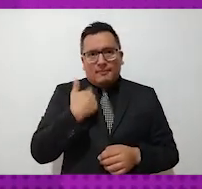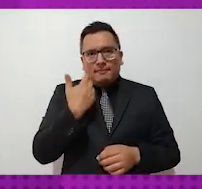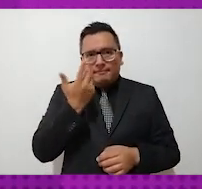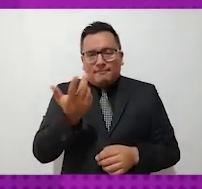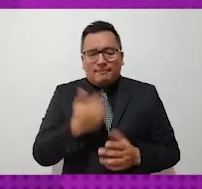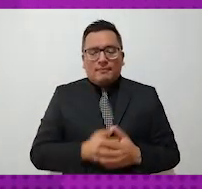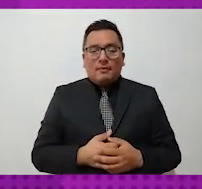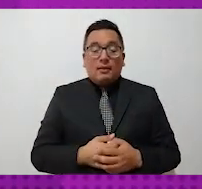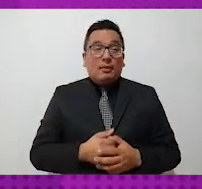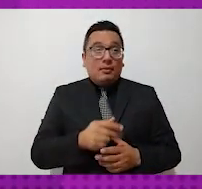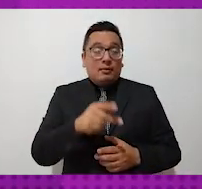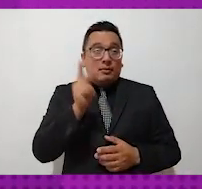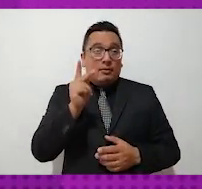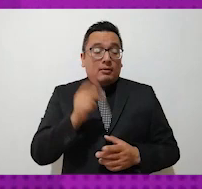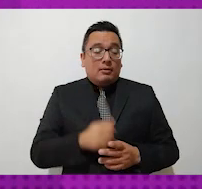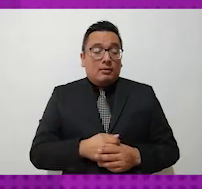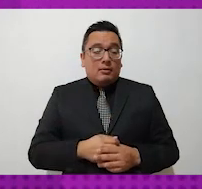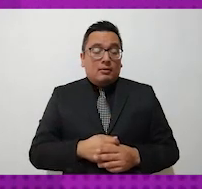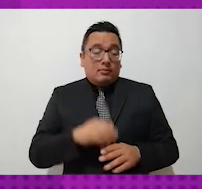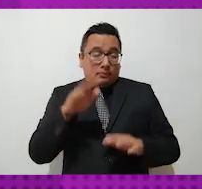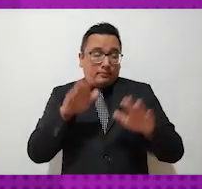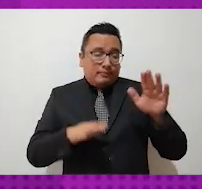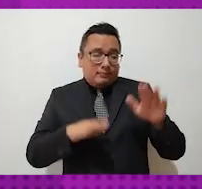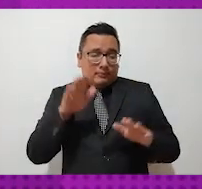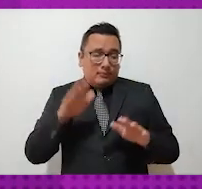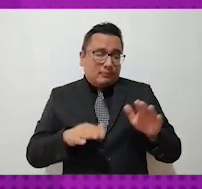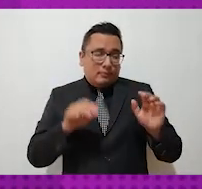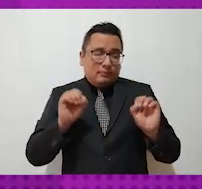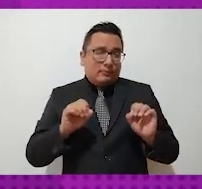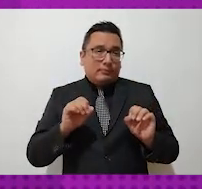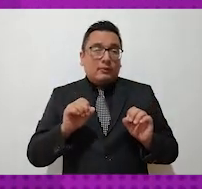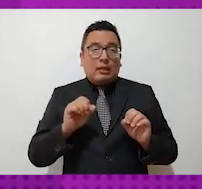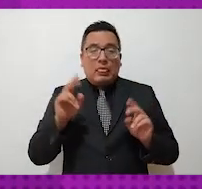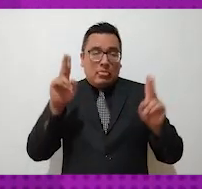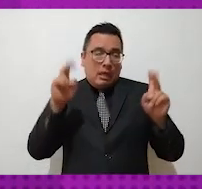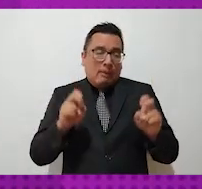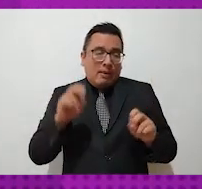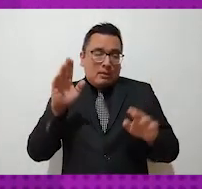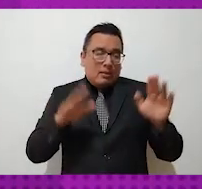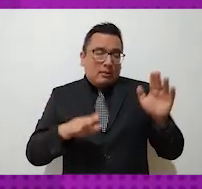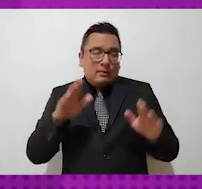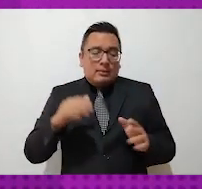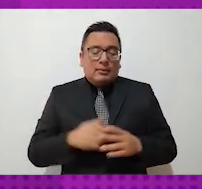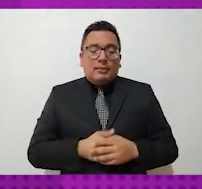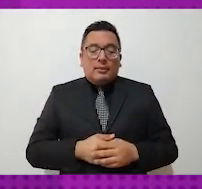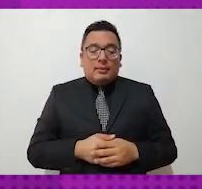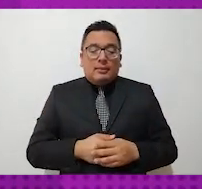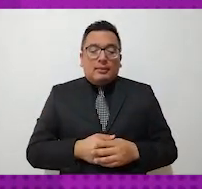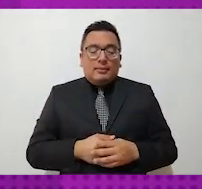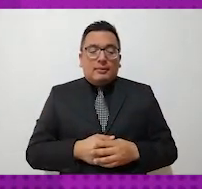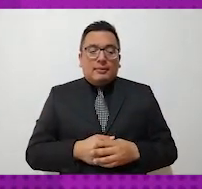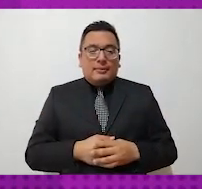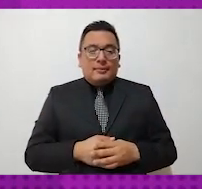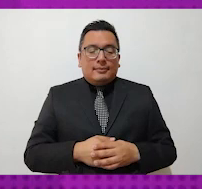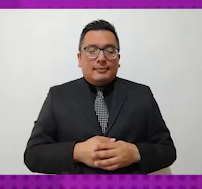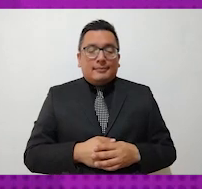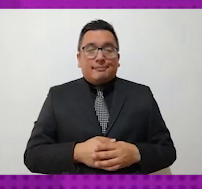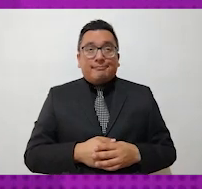que se puedan. Sin embargo, hay ocasiones o asuntos específicos que por su